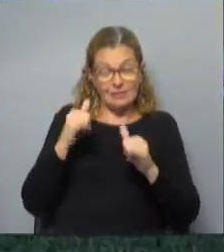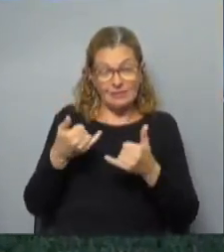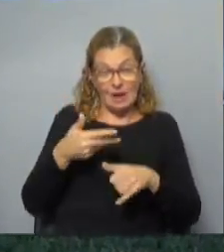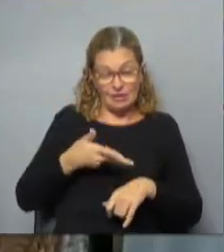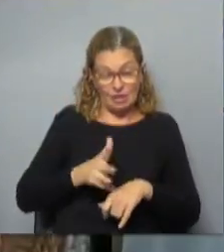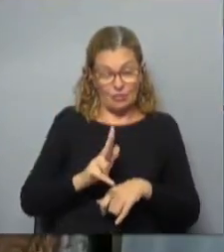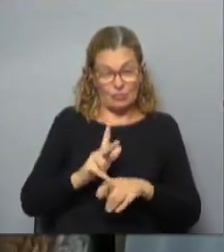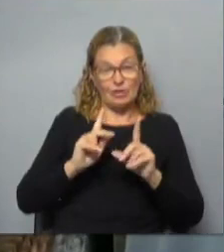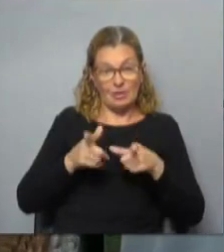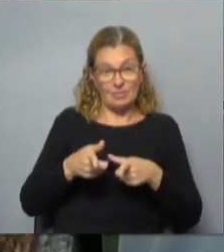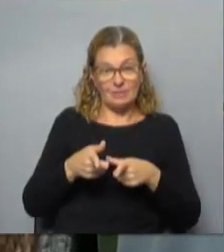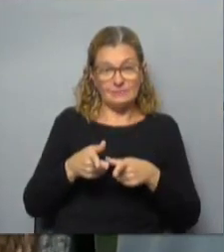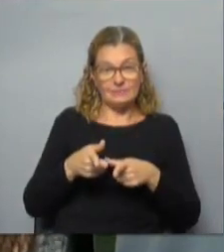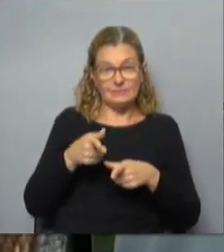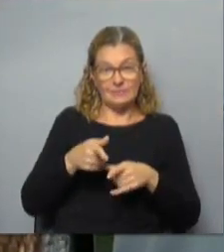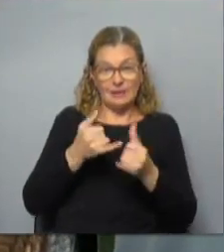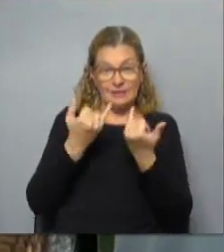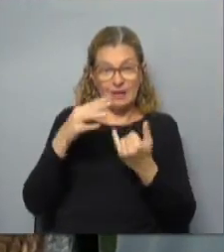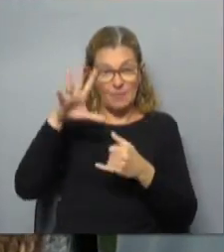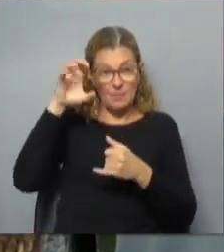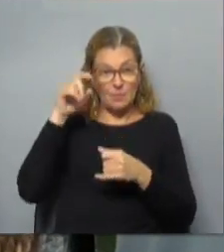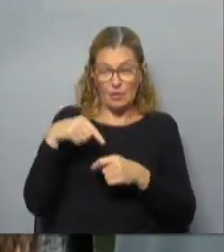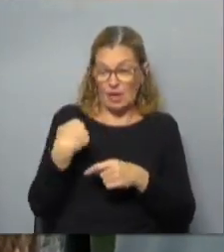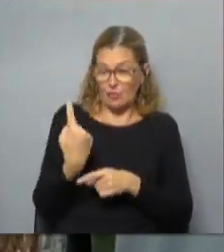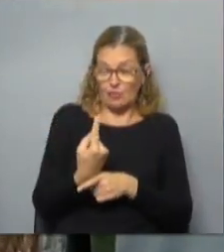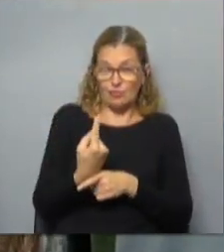rocha les un viernes nosotros